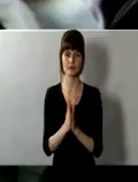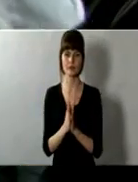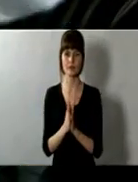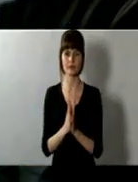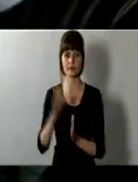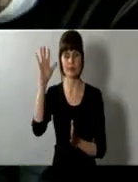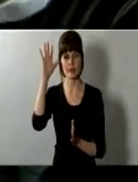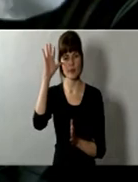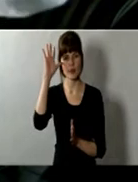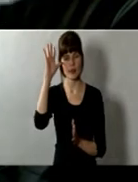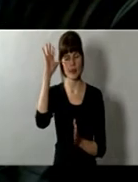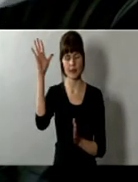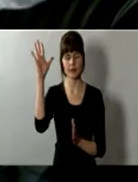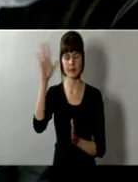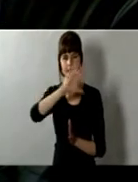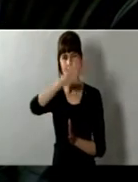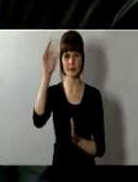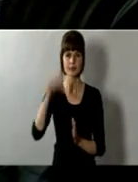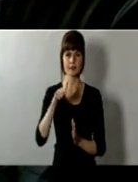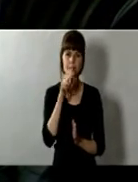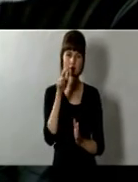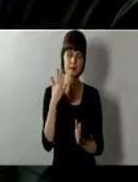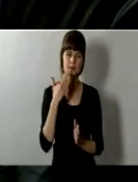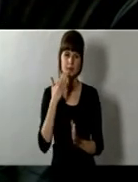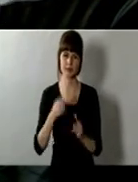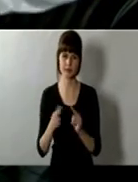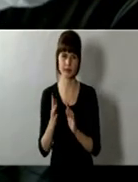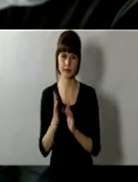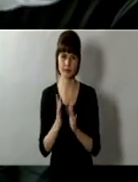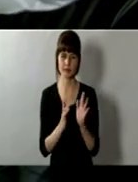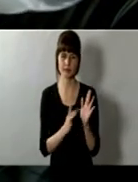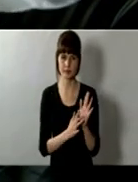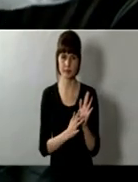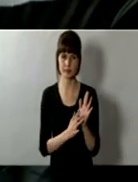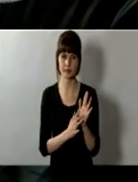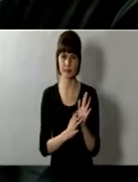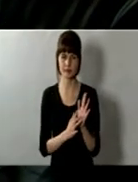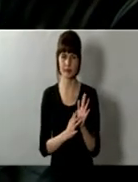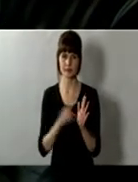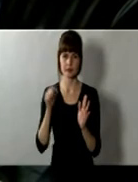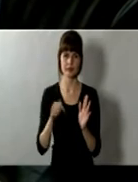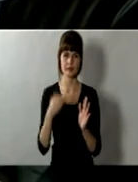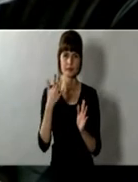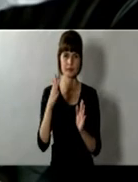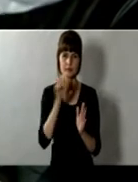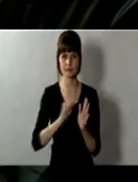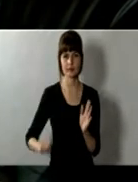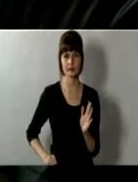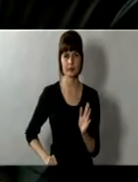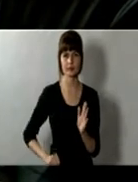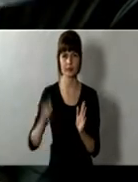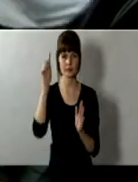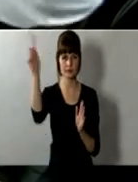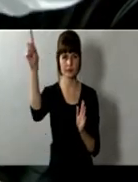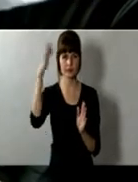Padre Celestial Te damos gracias En este día En el nombre poderoso De Jesucristo Y te pedimos Señor Que a través De tu